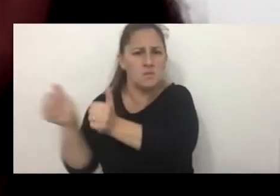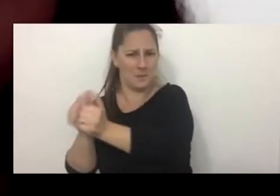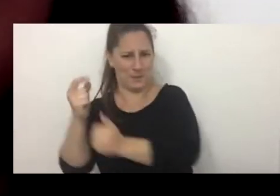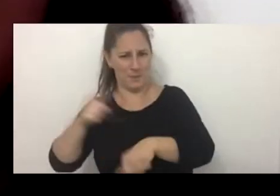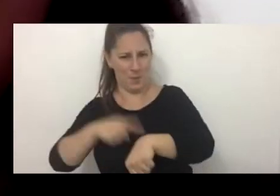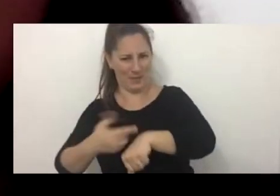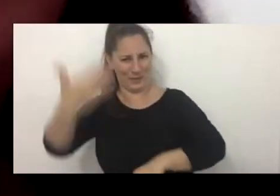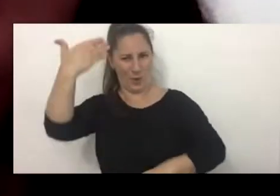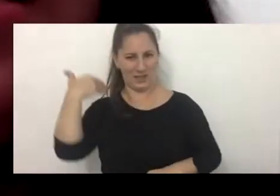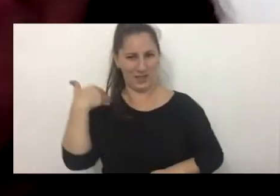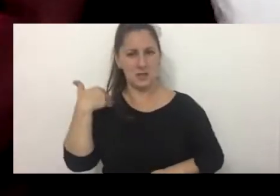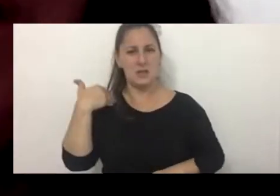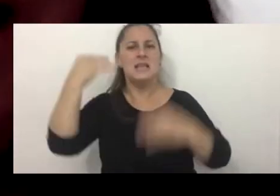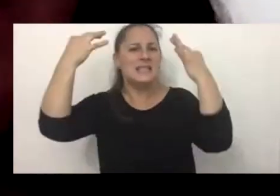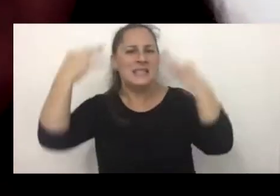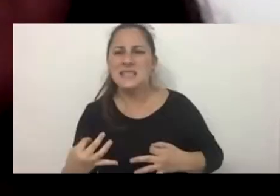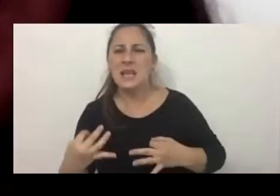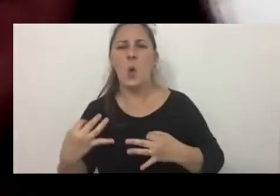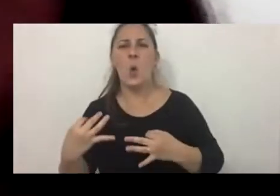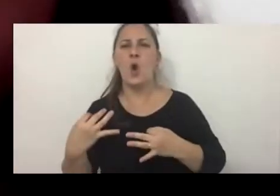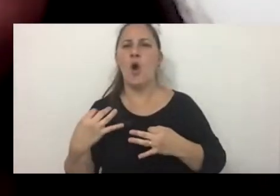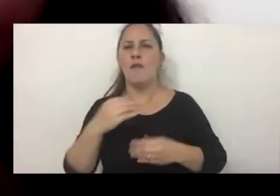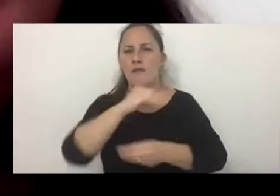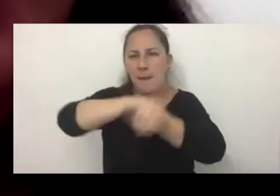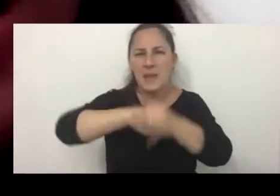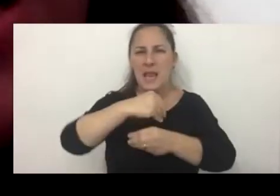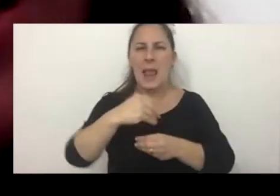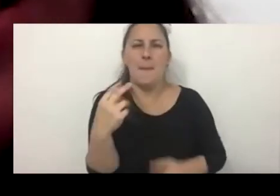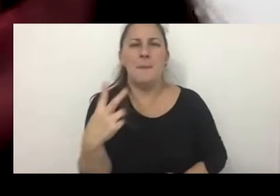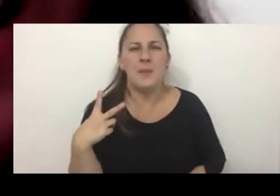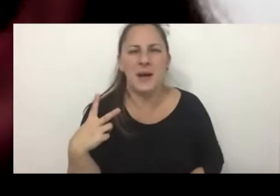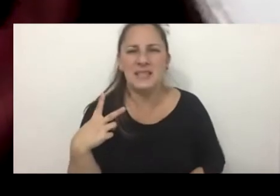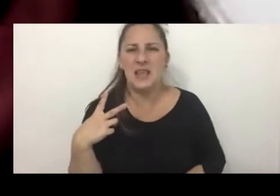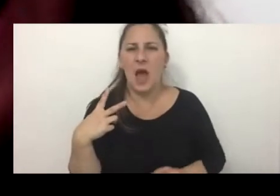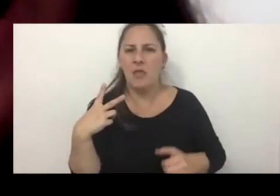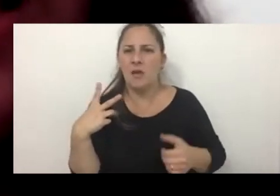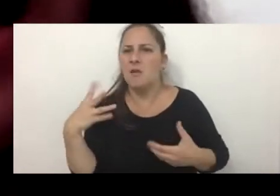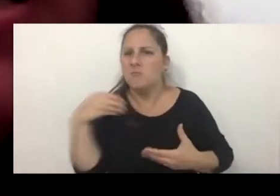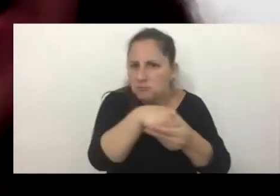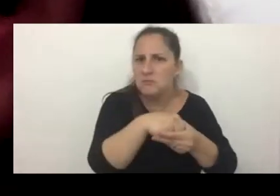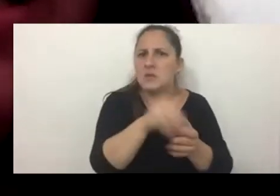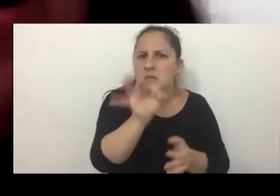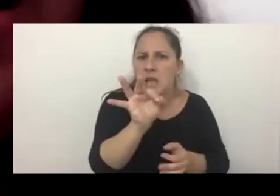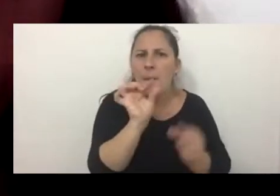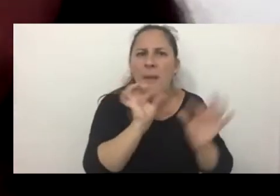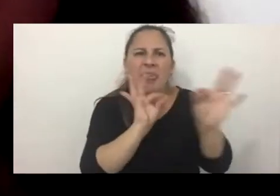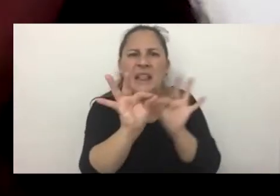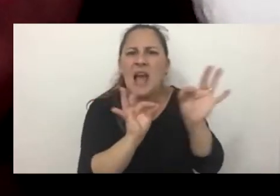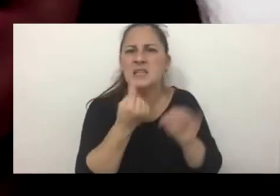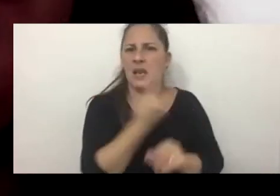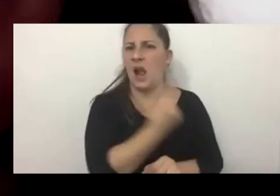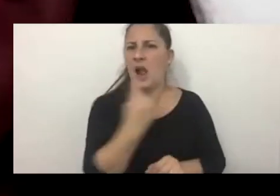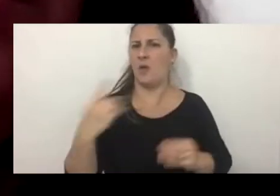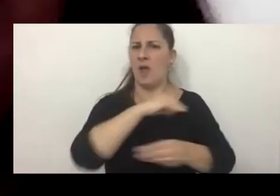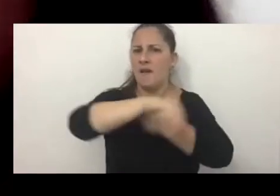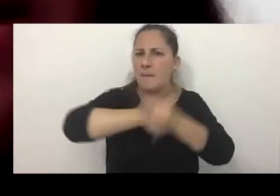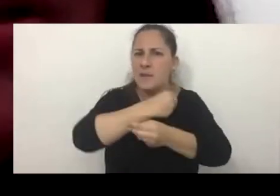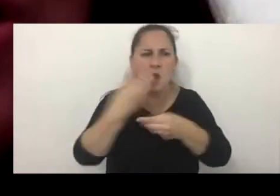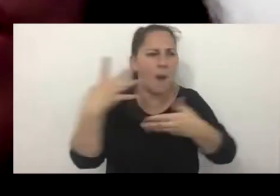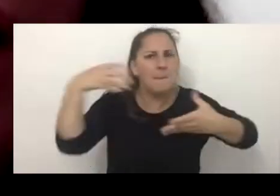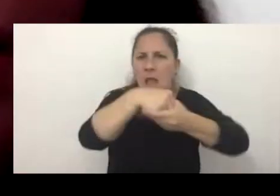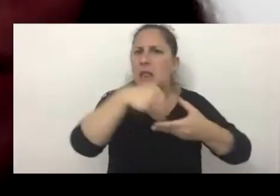en la evidencia científica, en algún lugar nos fue como separando de esa figura de la